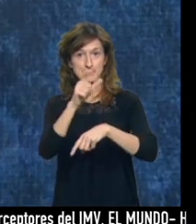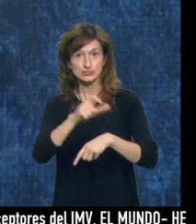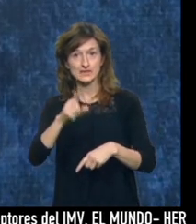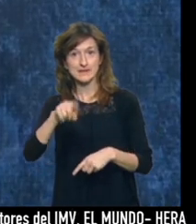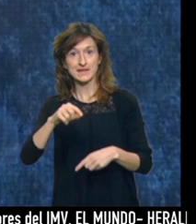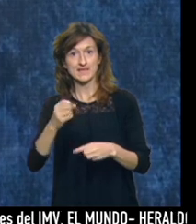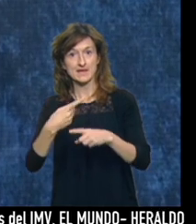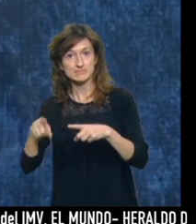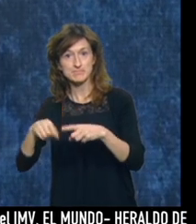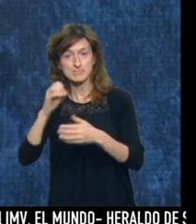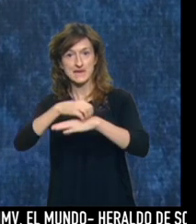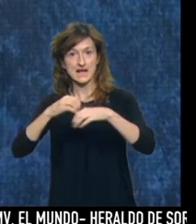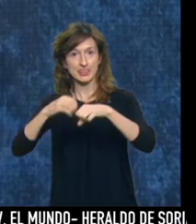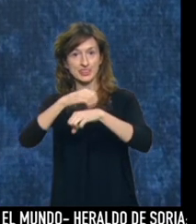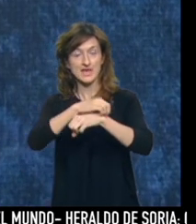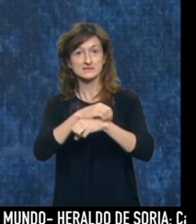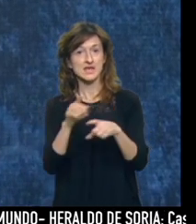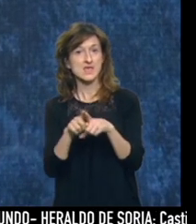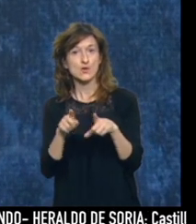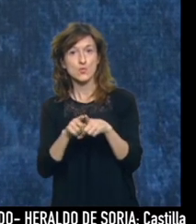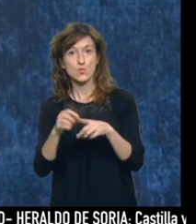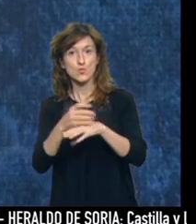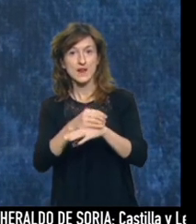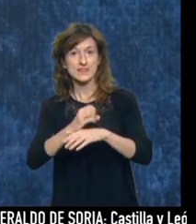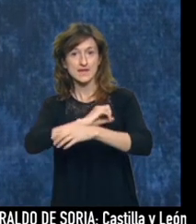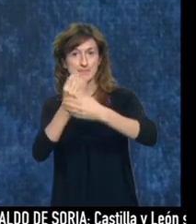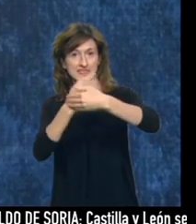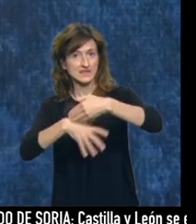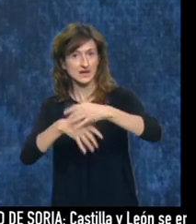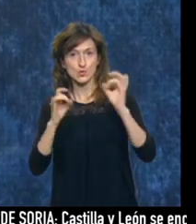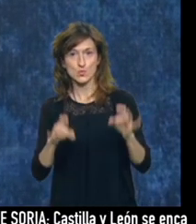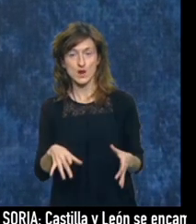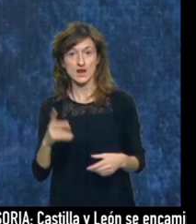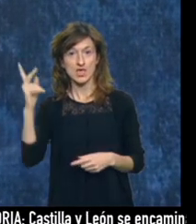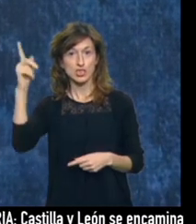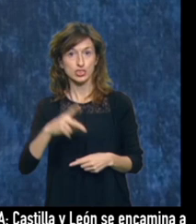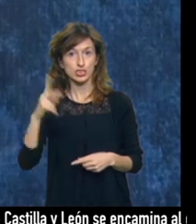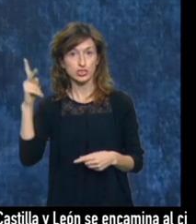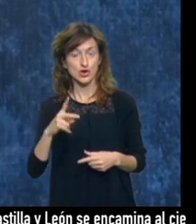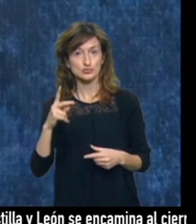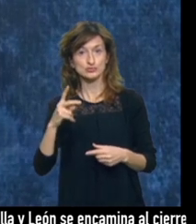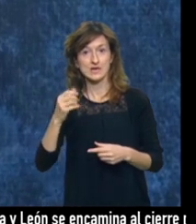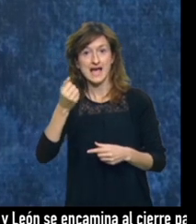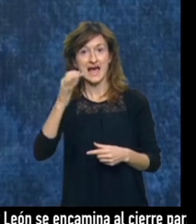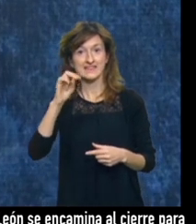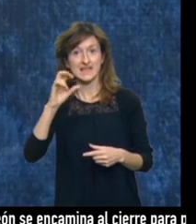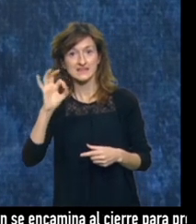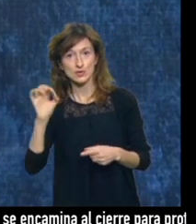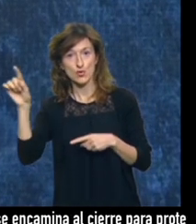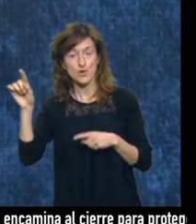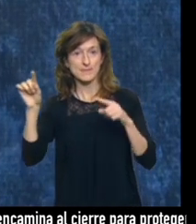Recibirá un impulso inversor igual al del corredor mediterráneo. Ambos corredores, el Atlántico y el